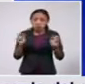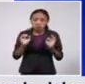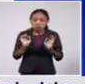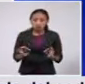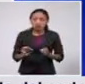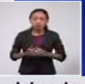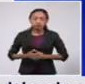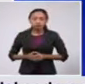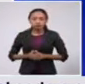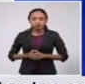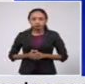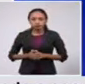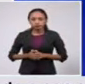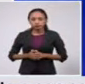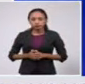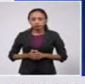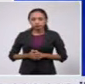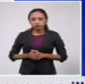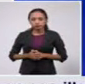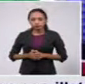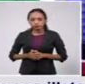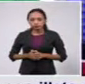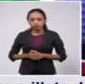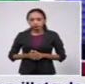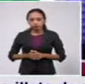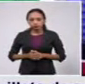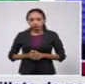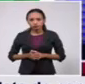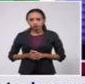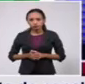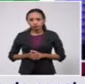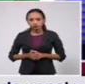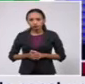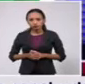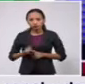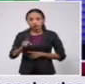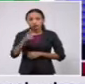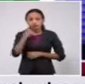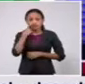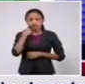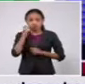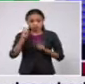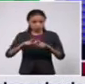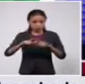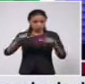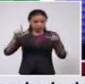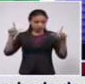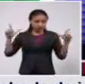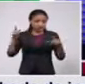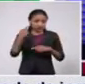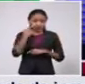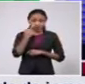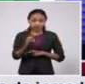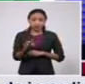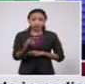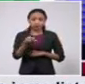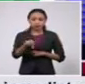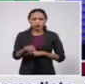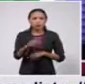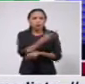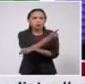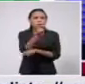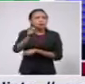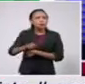Ahí no sé si finalmente salieron los gráficos que acompañamos, que nos facilitó el profesor